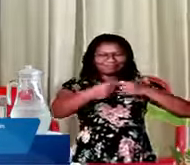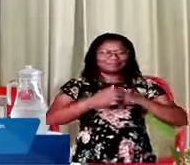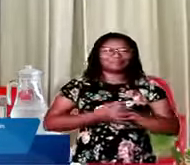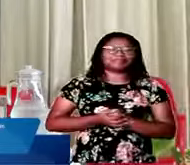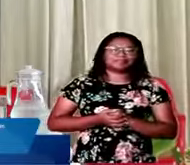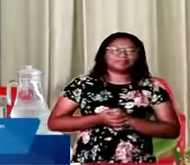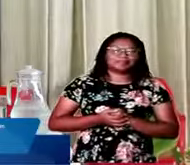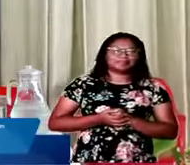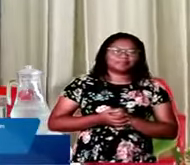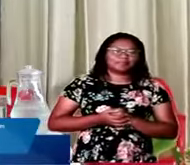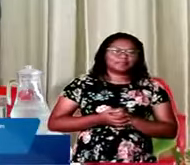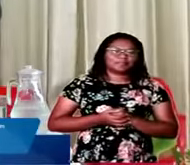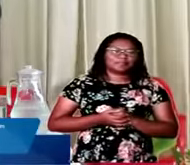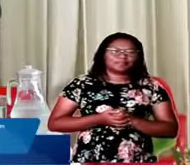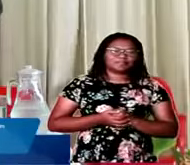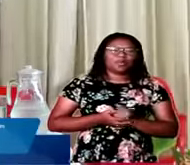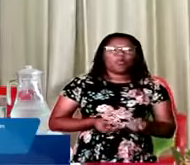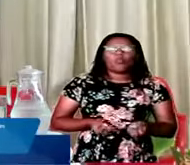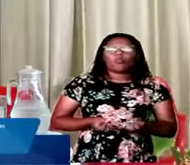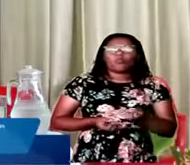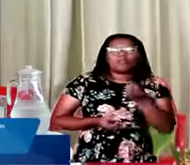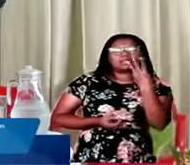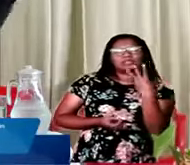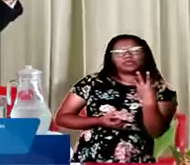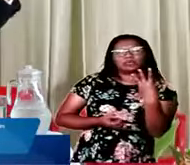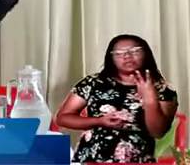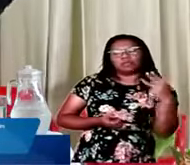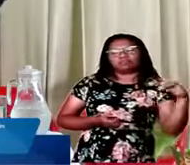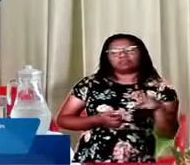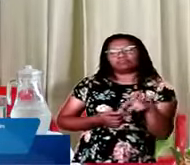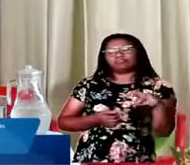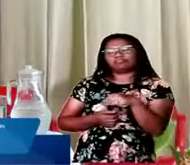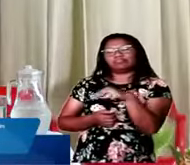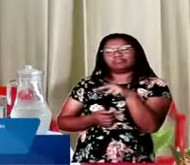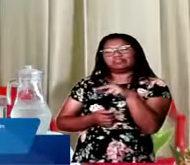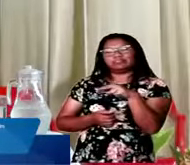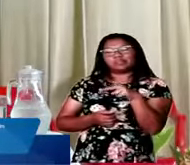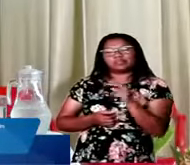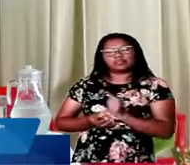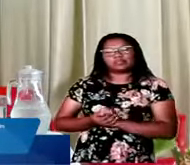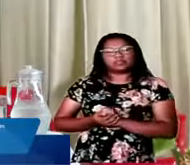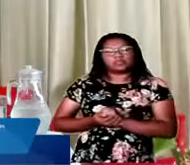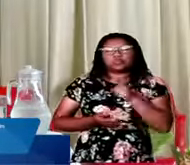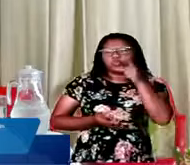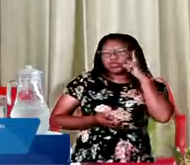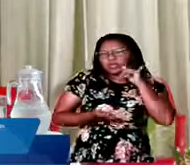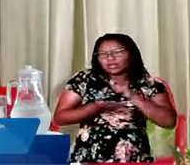los tres, de aquellos tres que pasaron por allí, cree usted